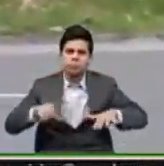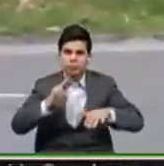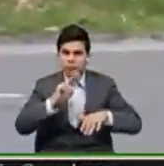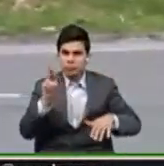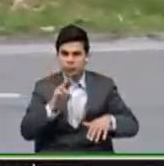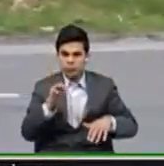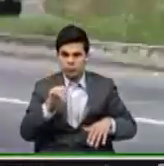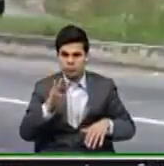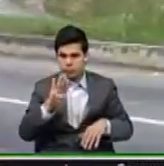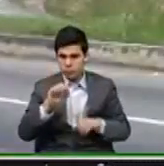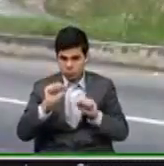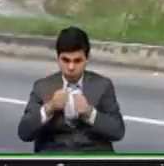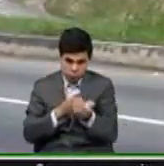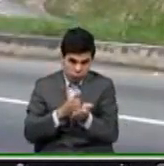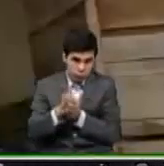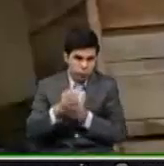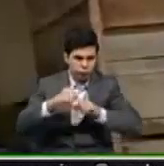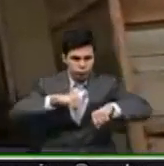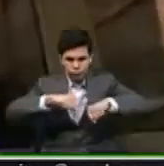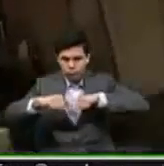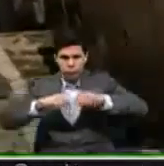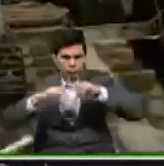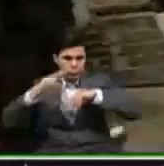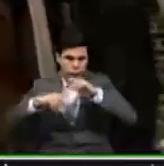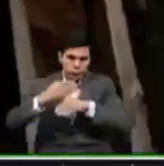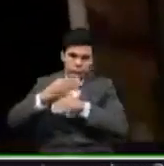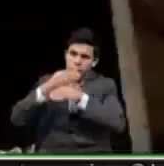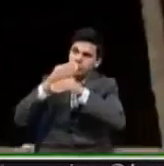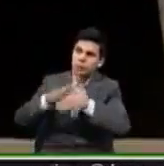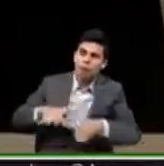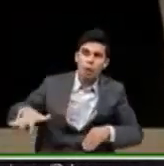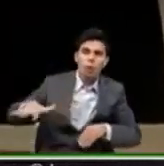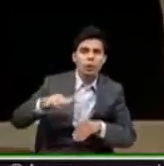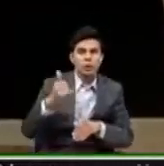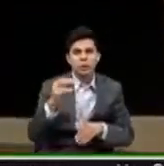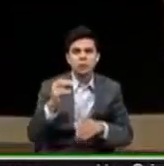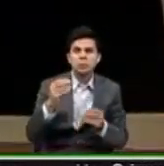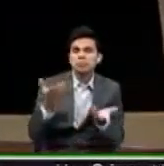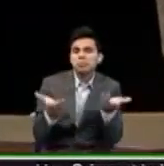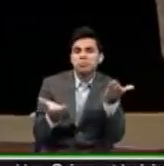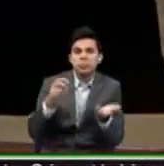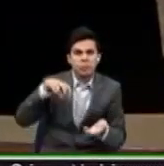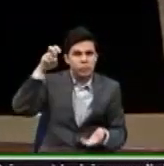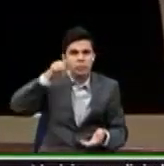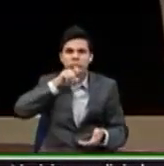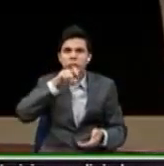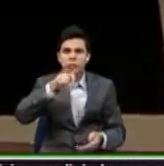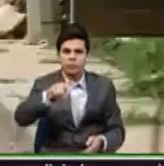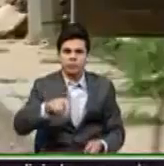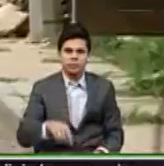Metropolitana de Bucaramanga continuará al frente de la construcción de la doble calzada hacia el norte de la ciudad.